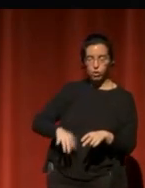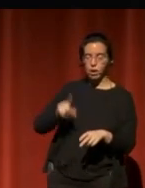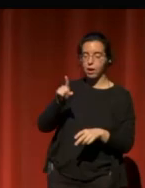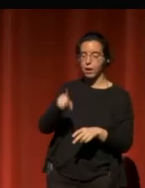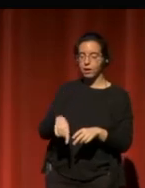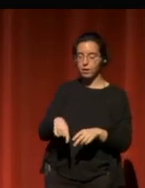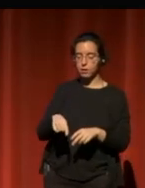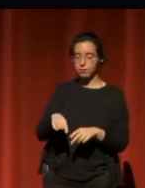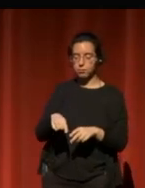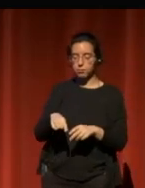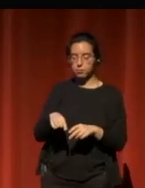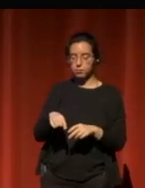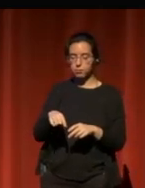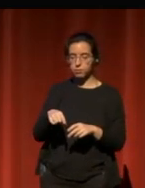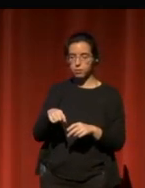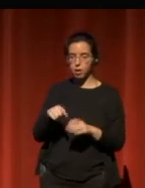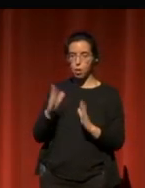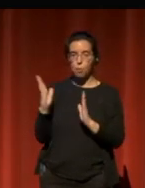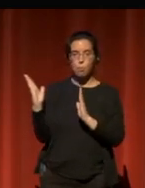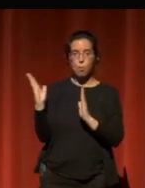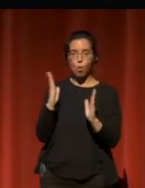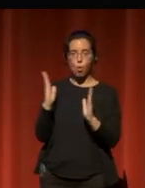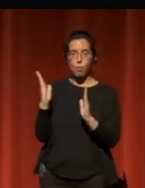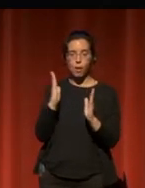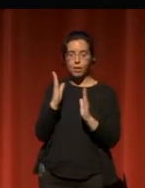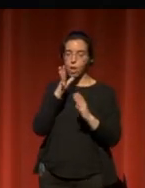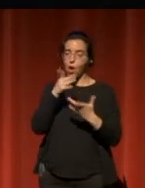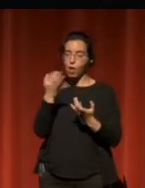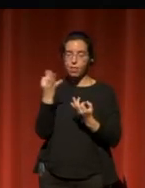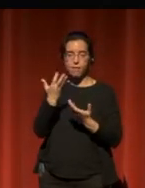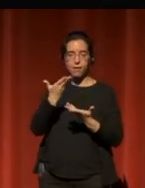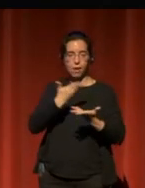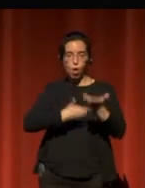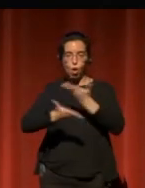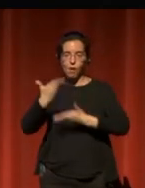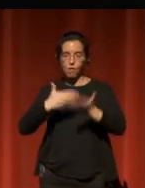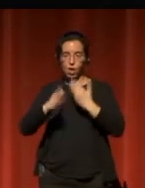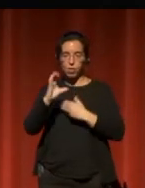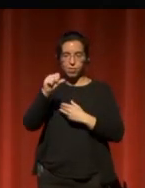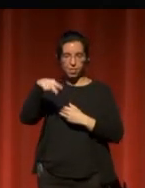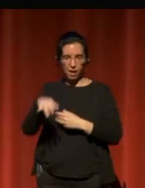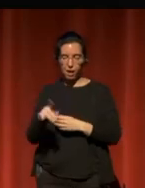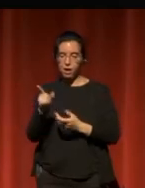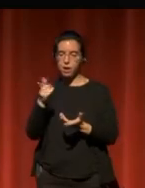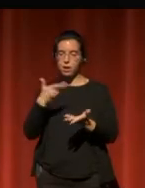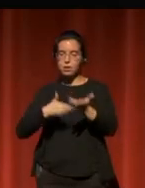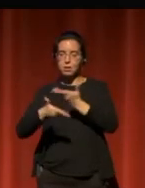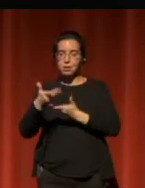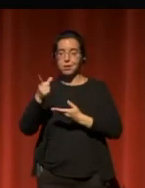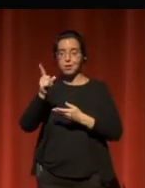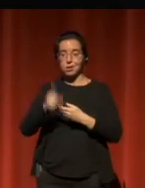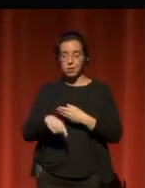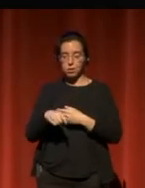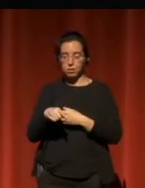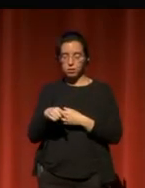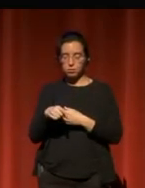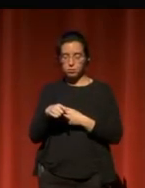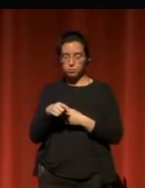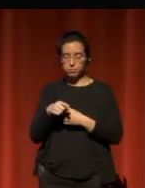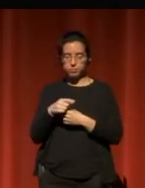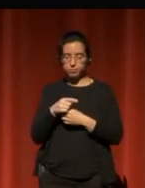un documento, digamos, iniciático. Queremos contar con la colaboración de la FEM y, evidentemente, que nos den la vez y que tengamos la